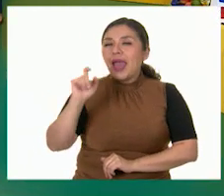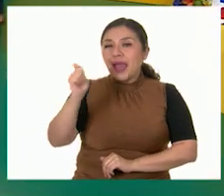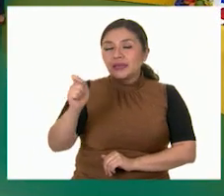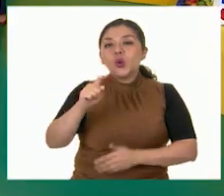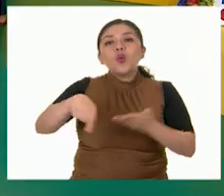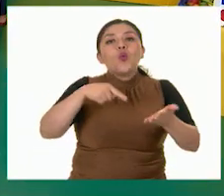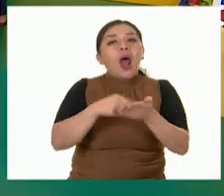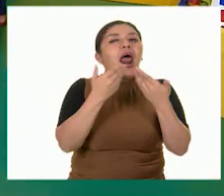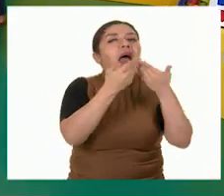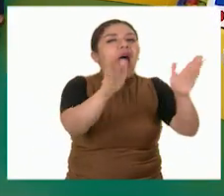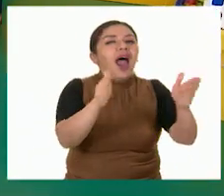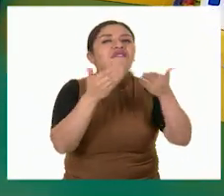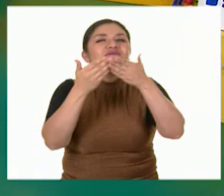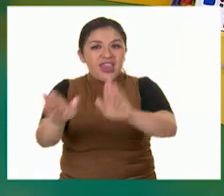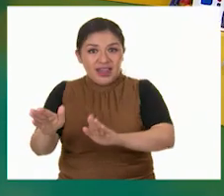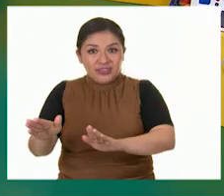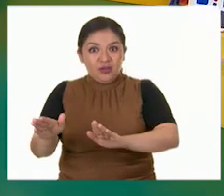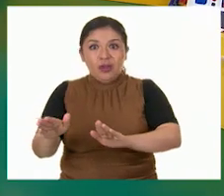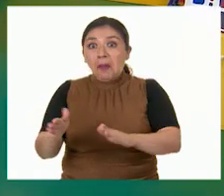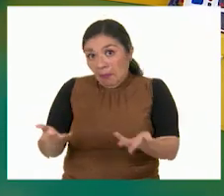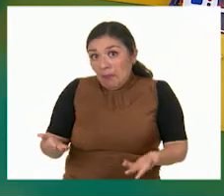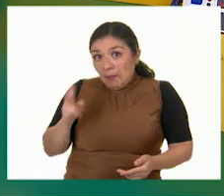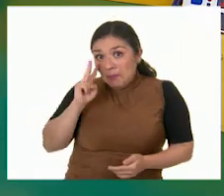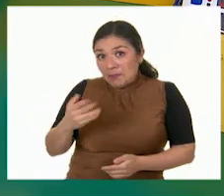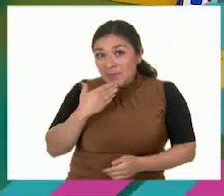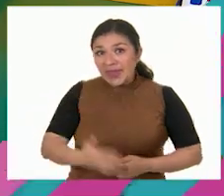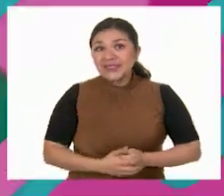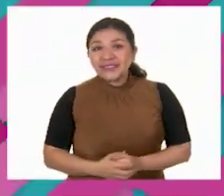los comunes abiertos? Muy buena idea.